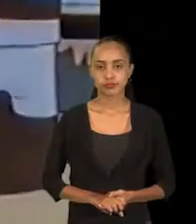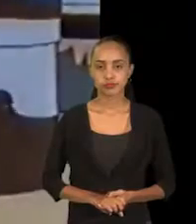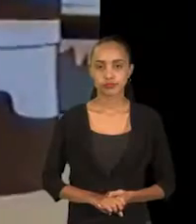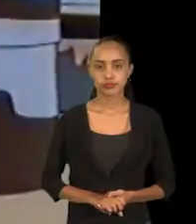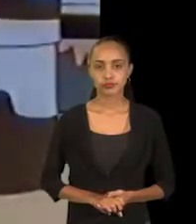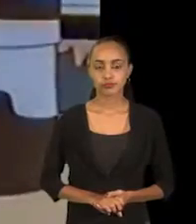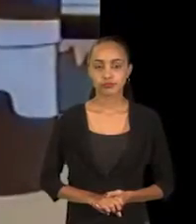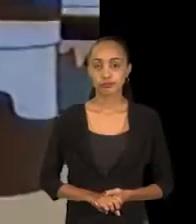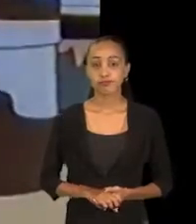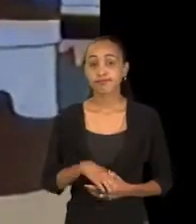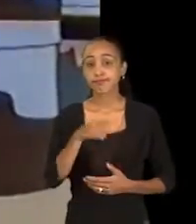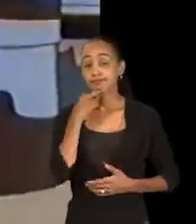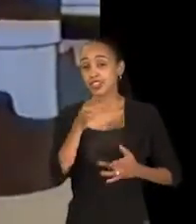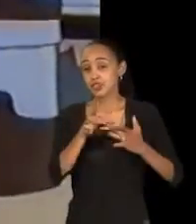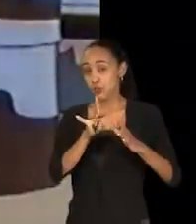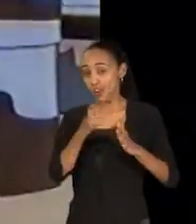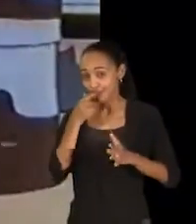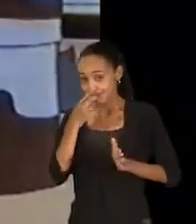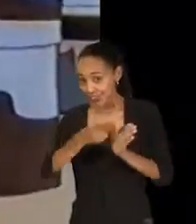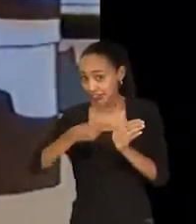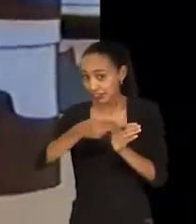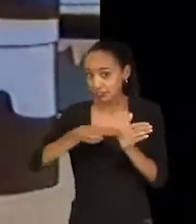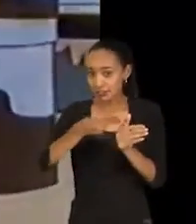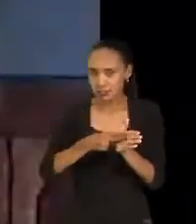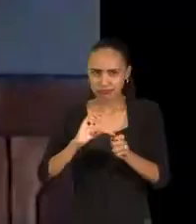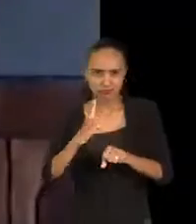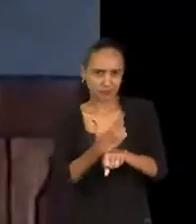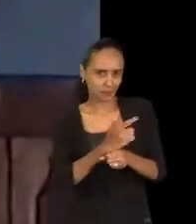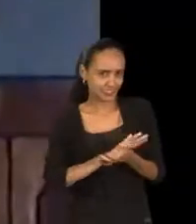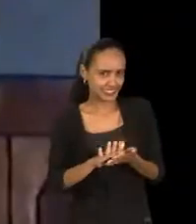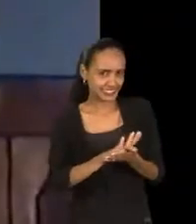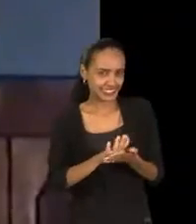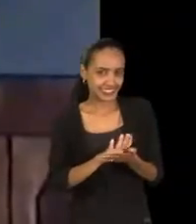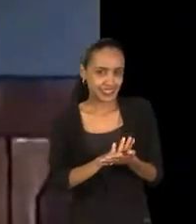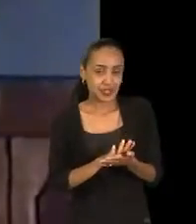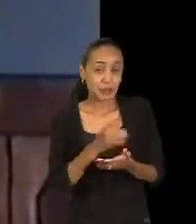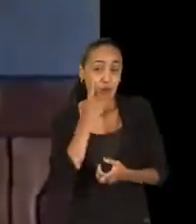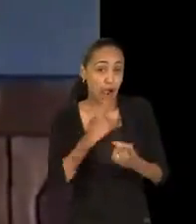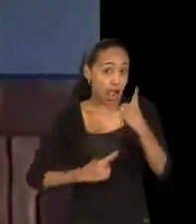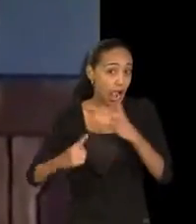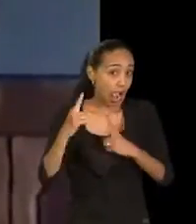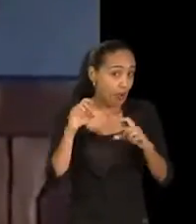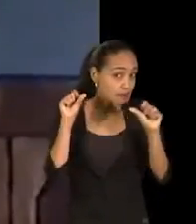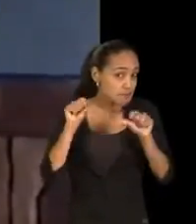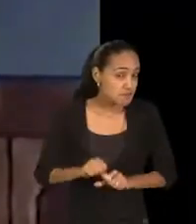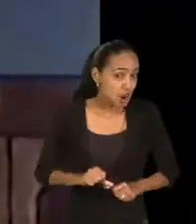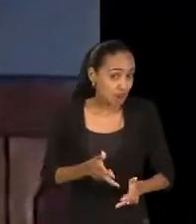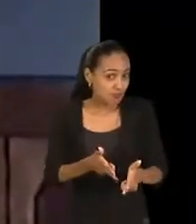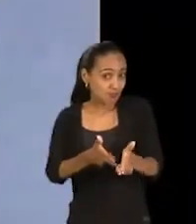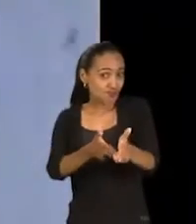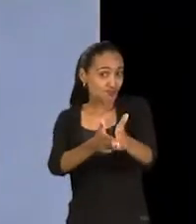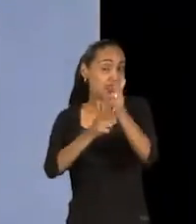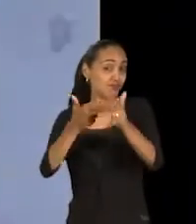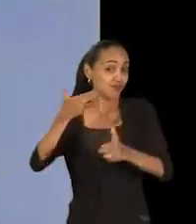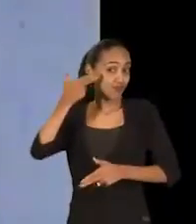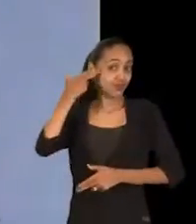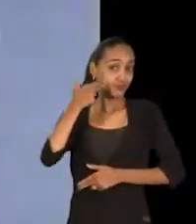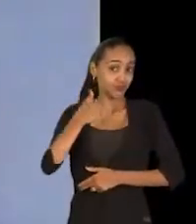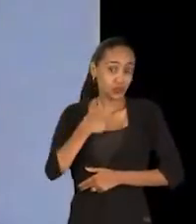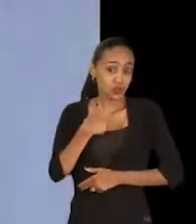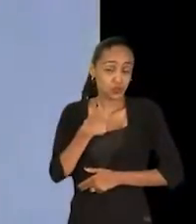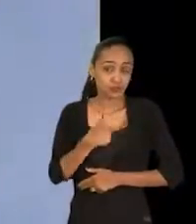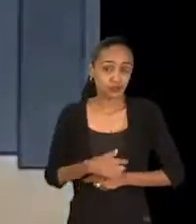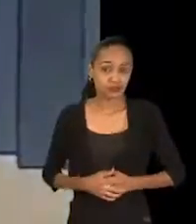¡Qué suerte! El tren llegará sin tropiezo, porque si algo pasa, fusilado estoy. Sí,